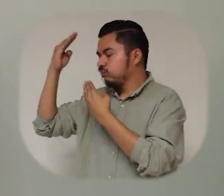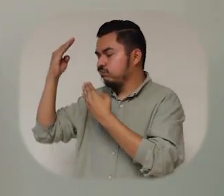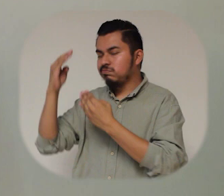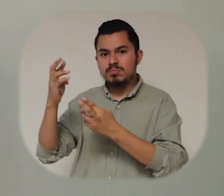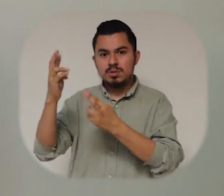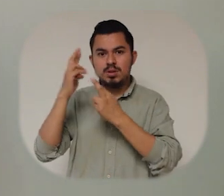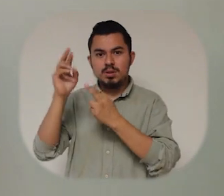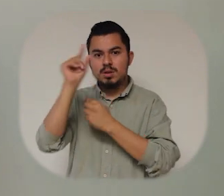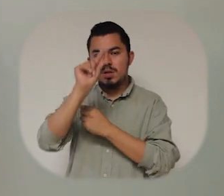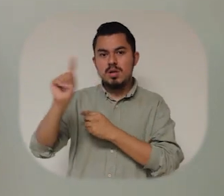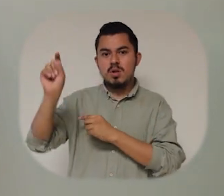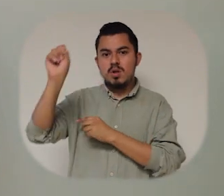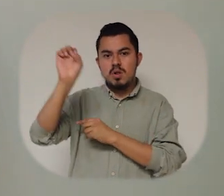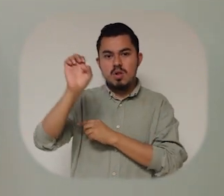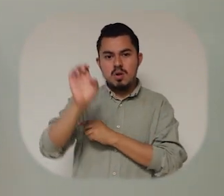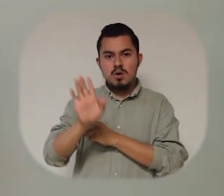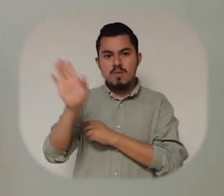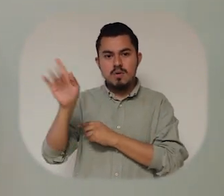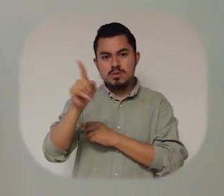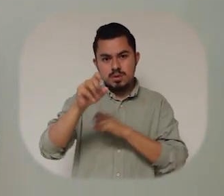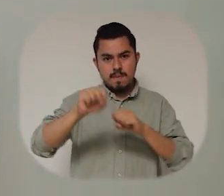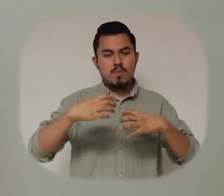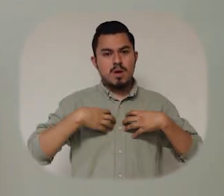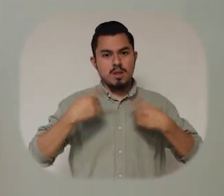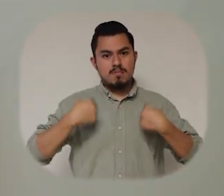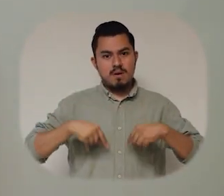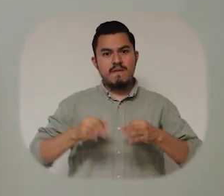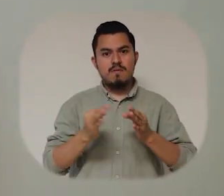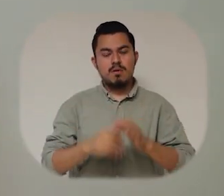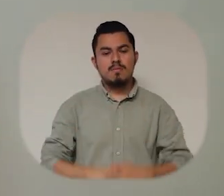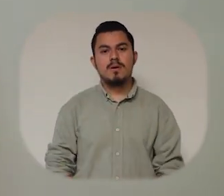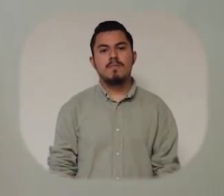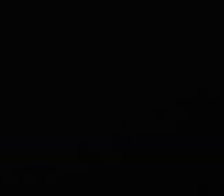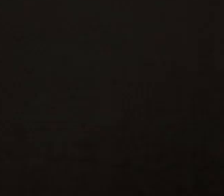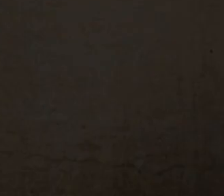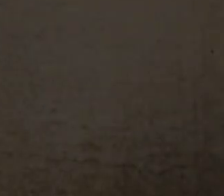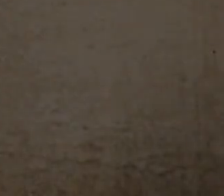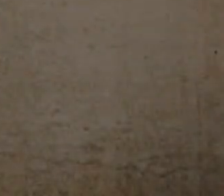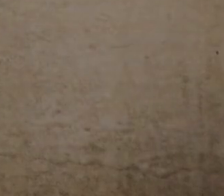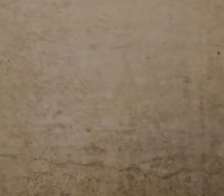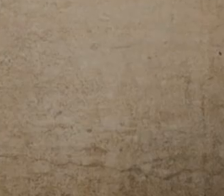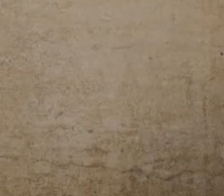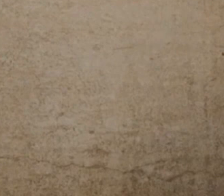a Él. Así que anhelo en el nombre de Cristo Jesús que ustedes vivan de esta forma.